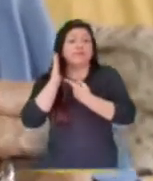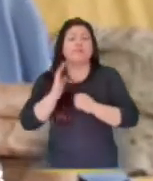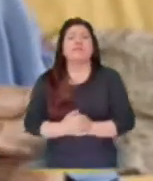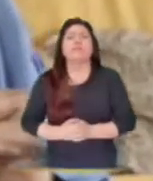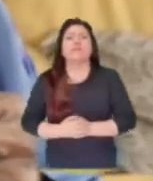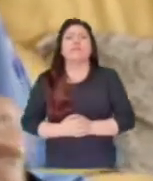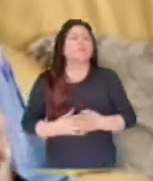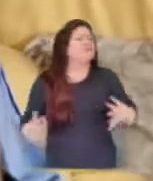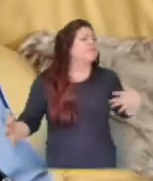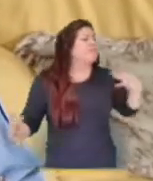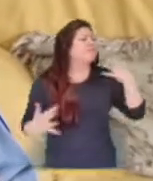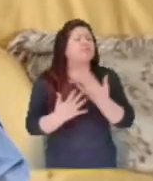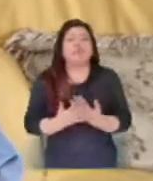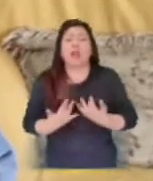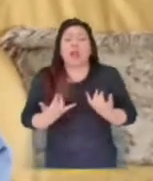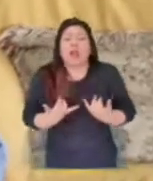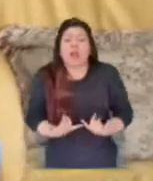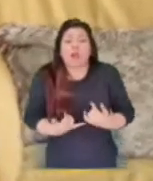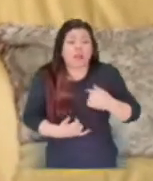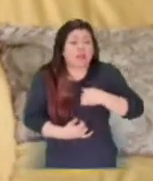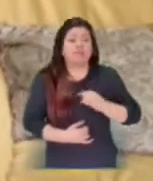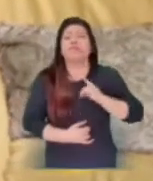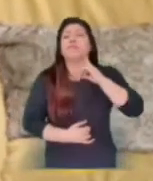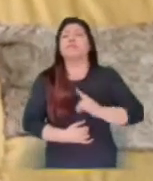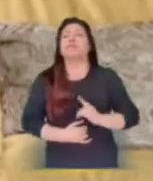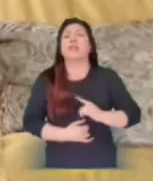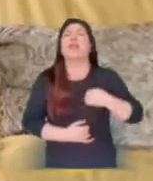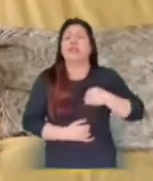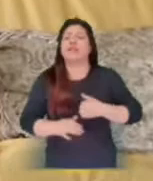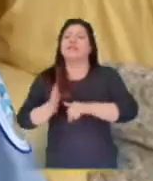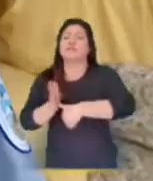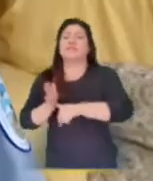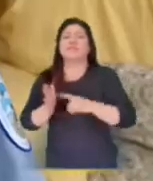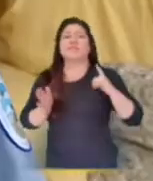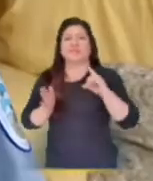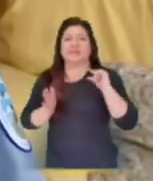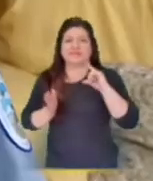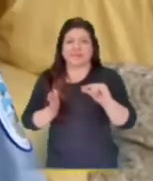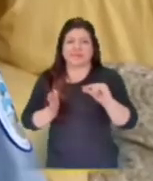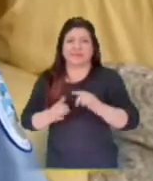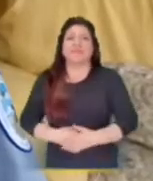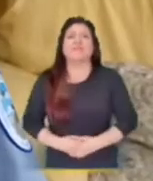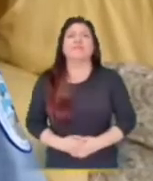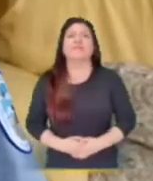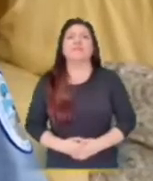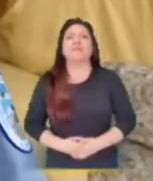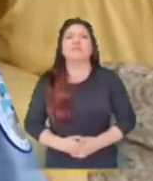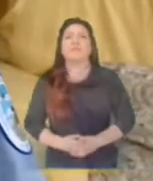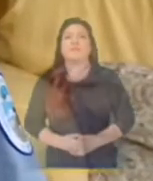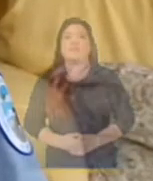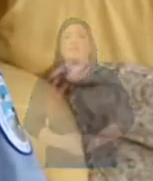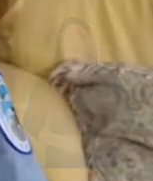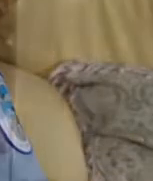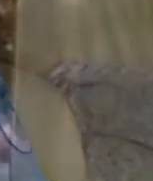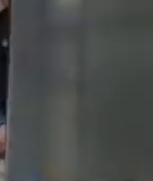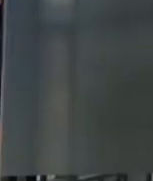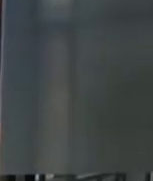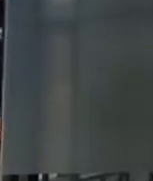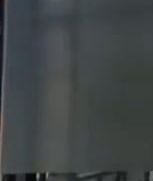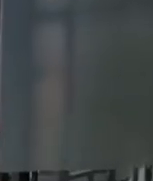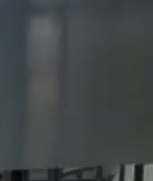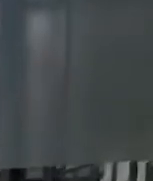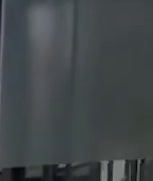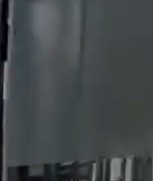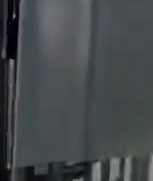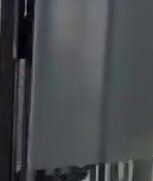de hoy, 26 años, he decidido llevar el nombre de la nueva célula digital.